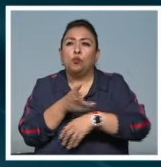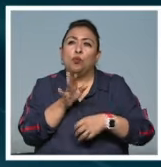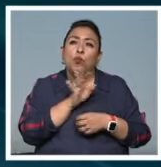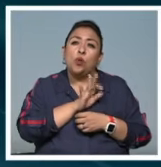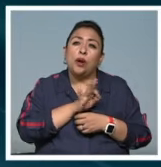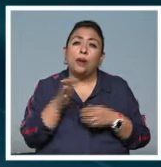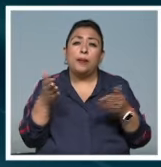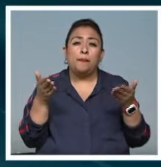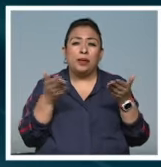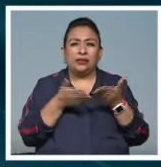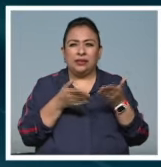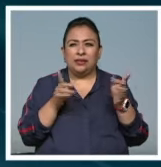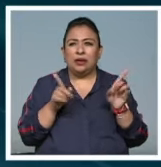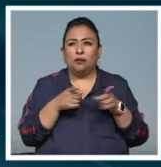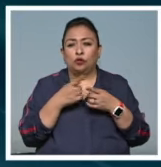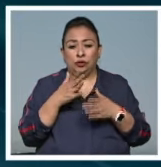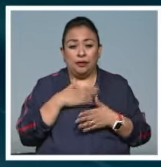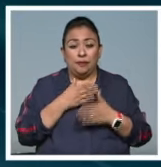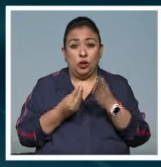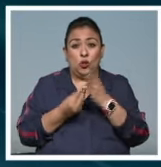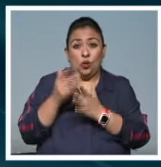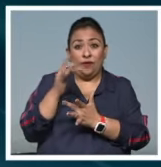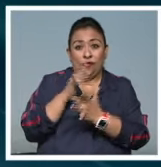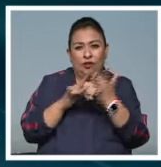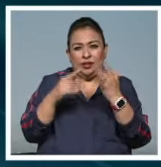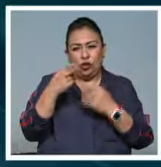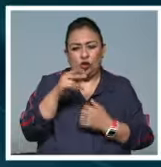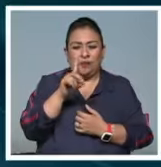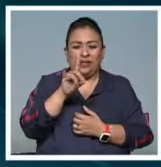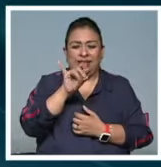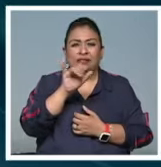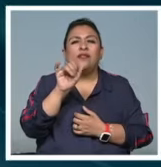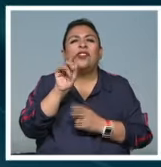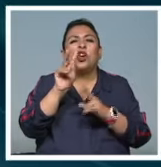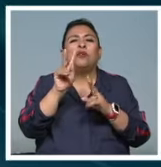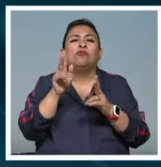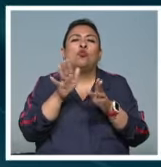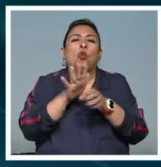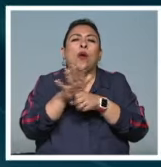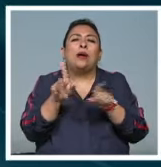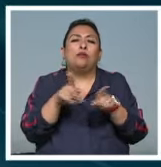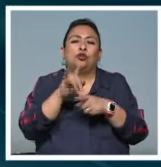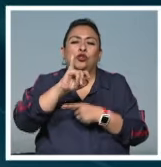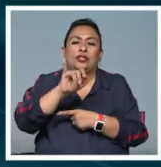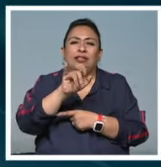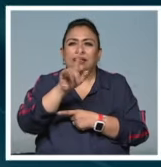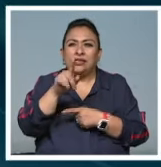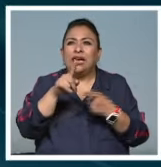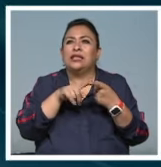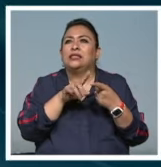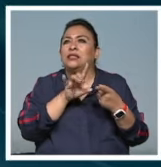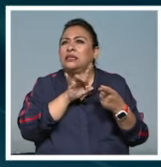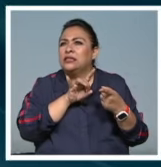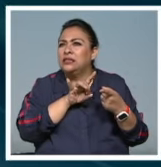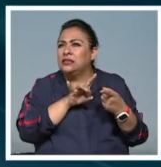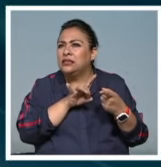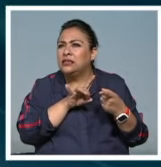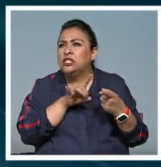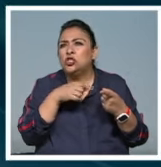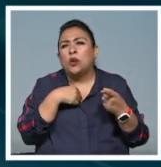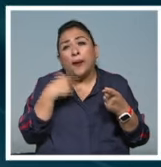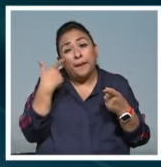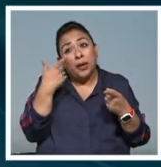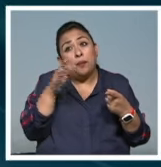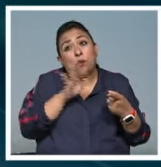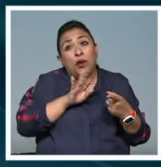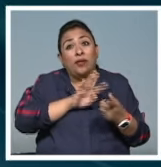de presentar la música de mi nuevo disco Desafío, mi disco de jazz. En Chile, Valdivia, estoy viendo la